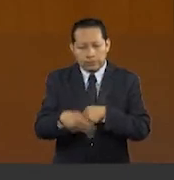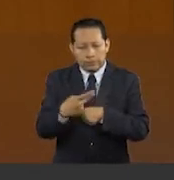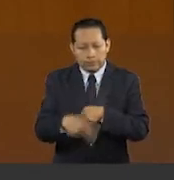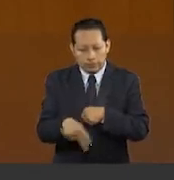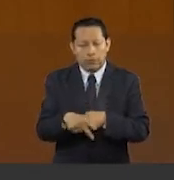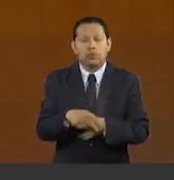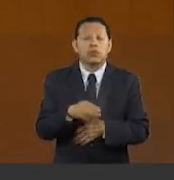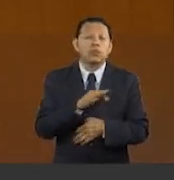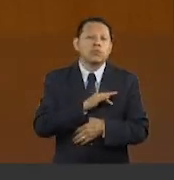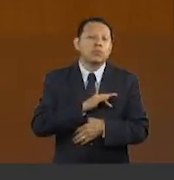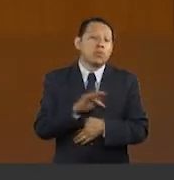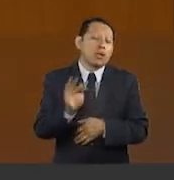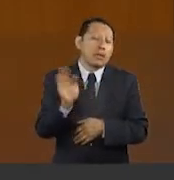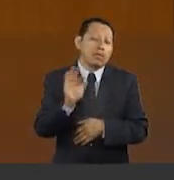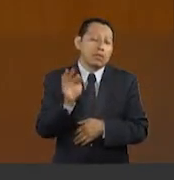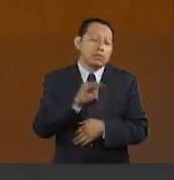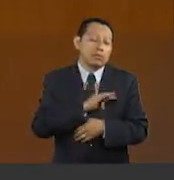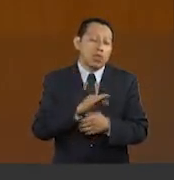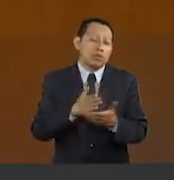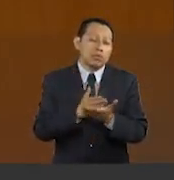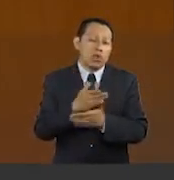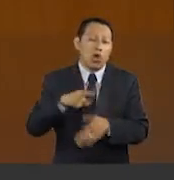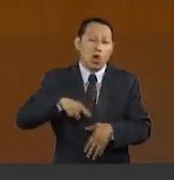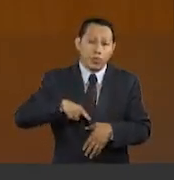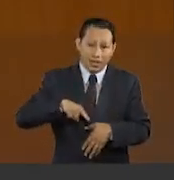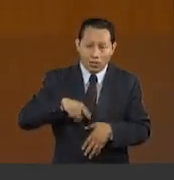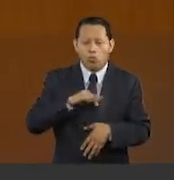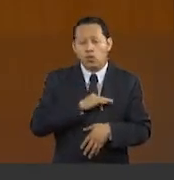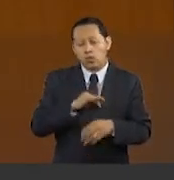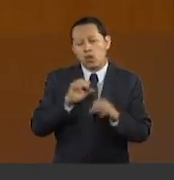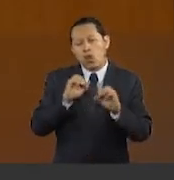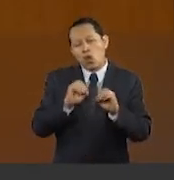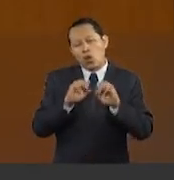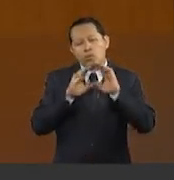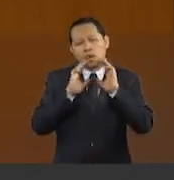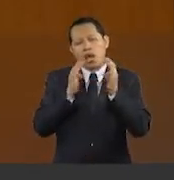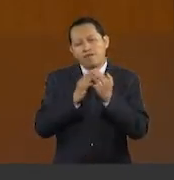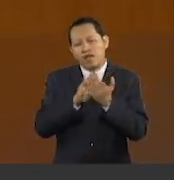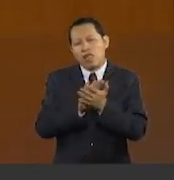ante la posible intervención del gobierno o del crimen organizado.